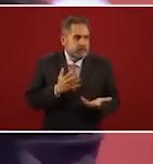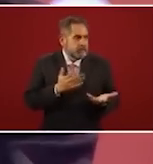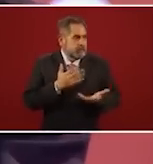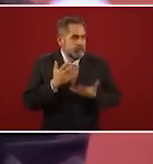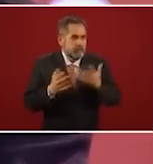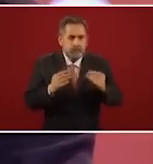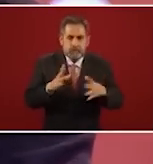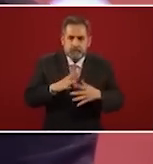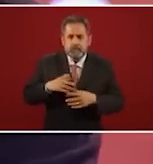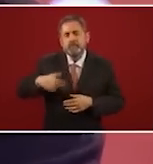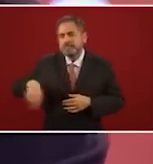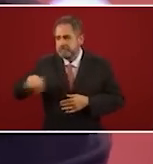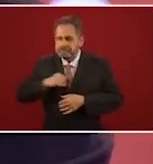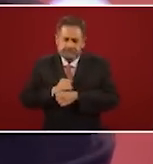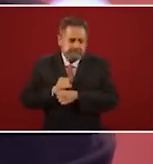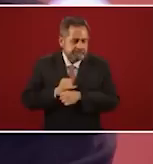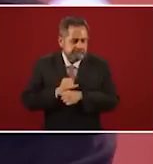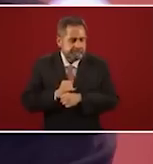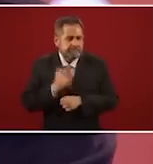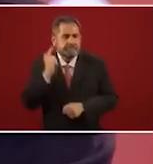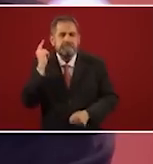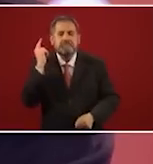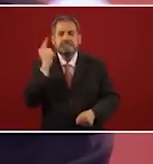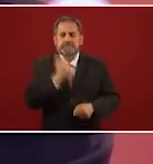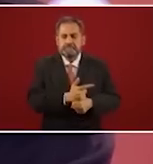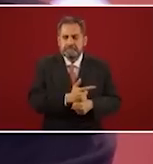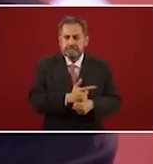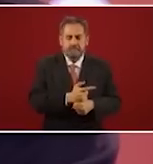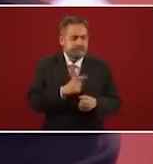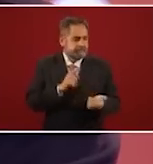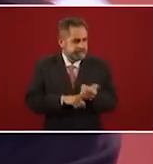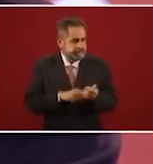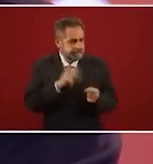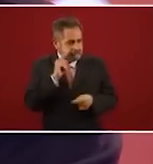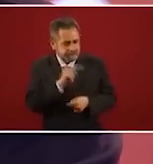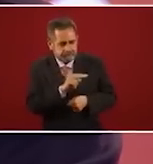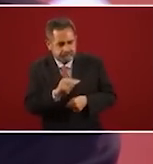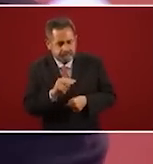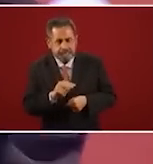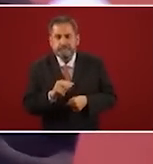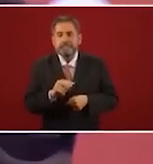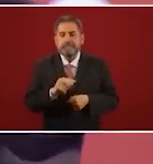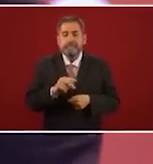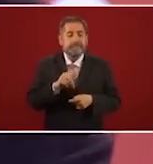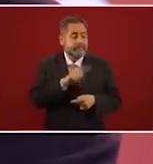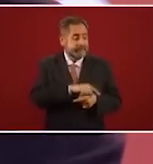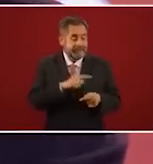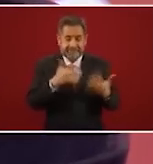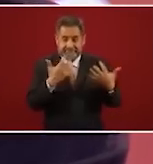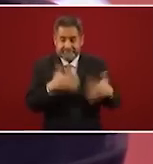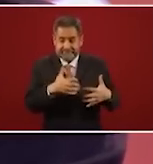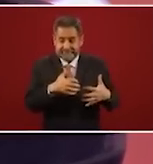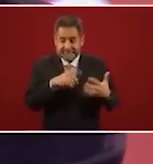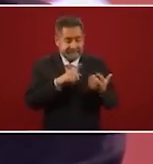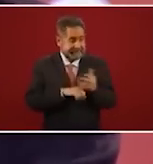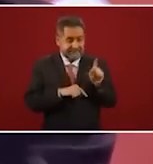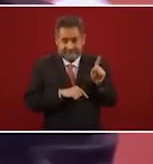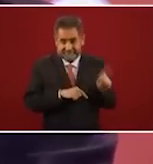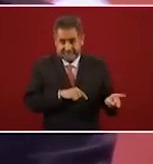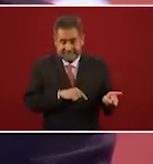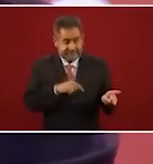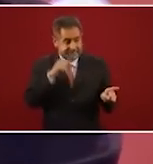descubrimos, hicimos la investigación como corresponde, en lo epidemiológico y en lo sanitario, que la fábrica de